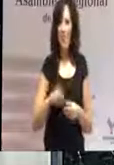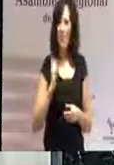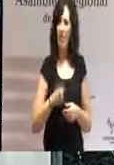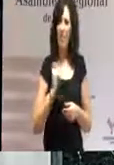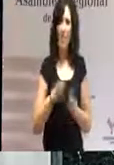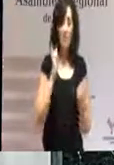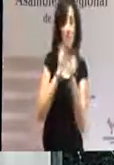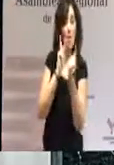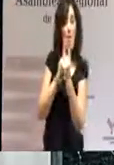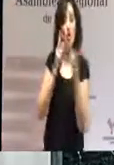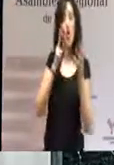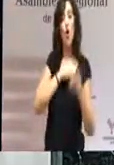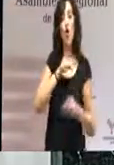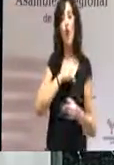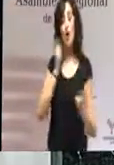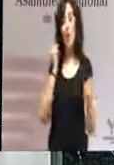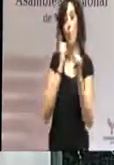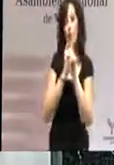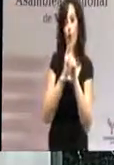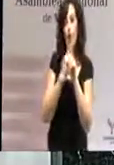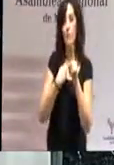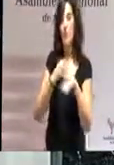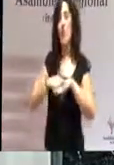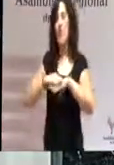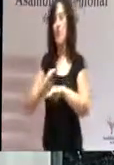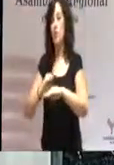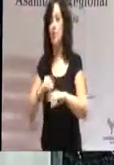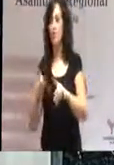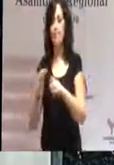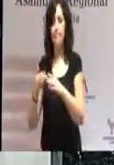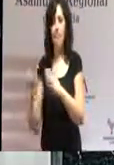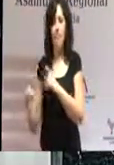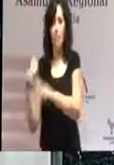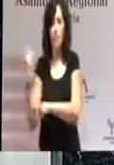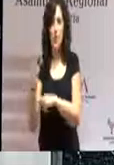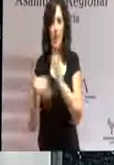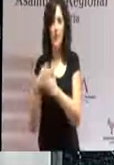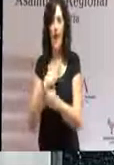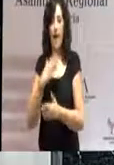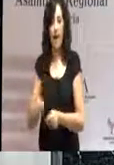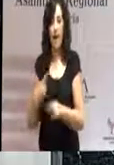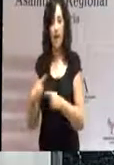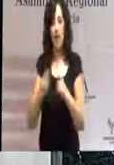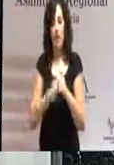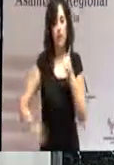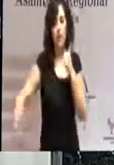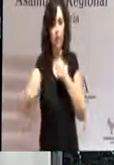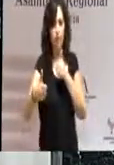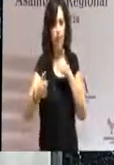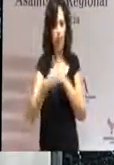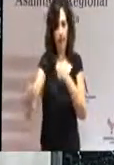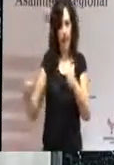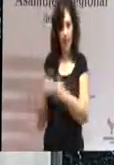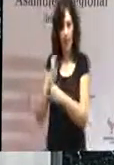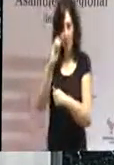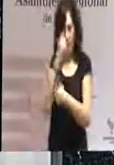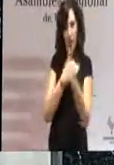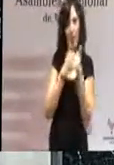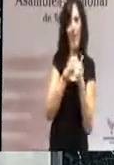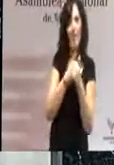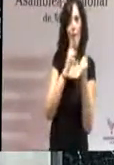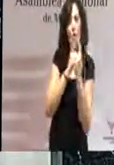los concejales de la oposición que a los de gobierno o a los propios alcaldes. Respete a la Federación de